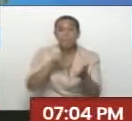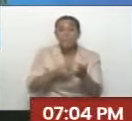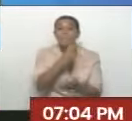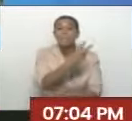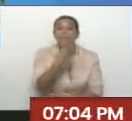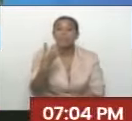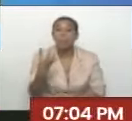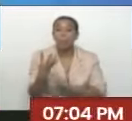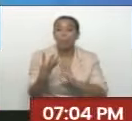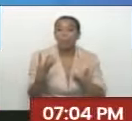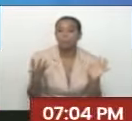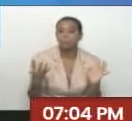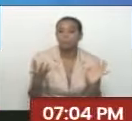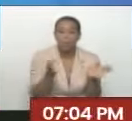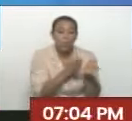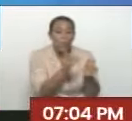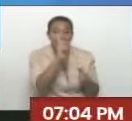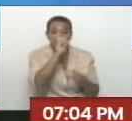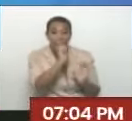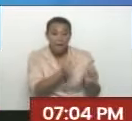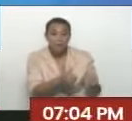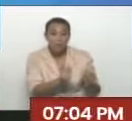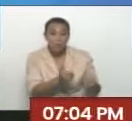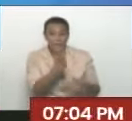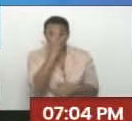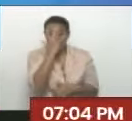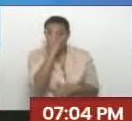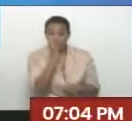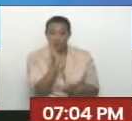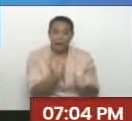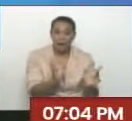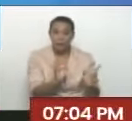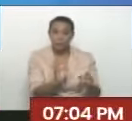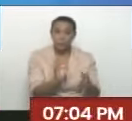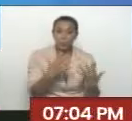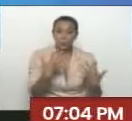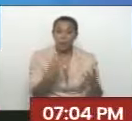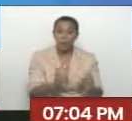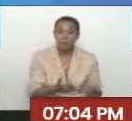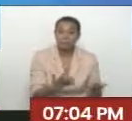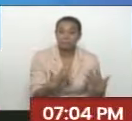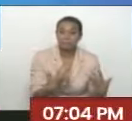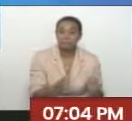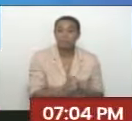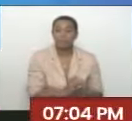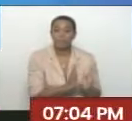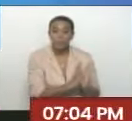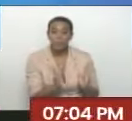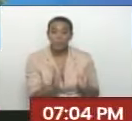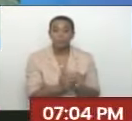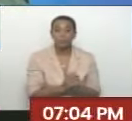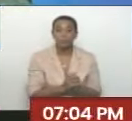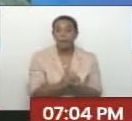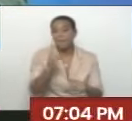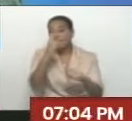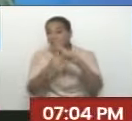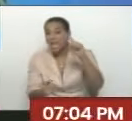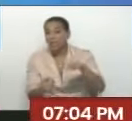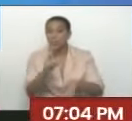2024. Que está arrancandito, aunque va acelerado el 2024. Mediano